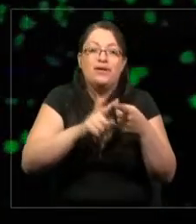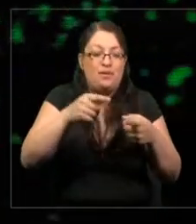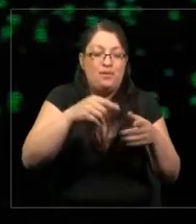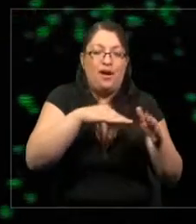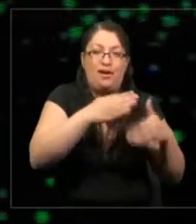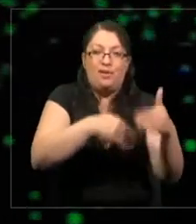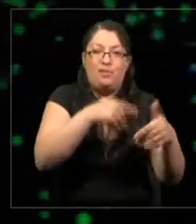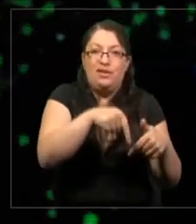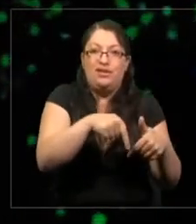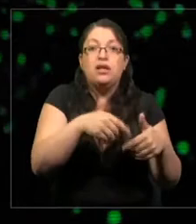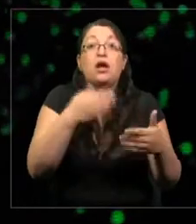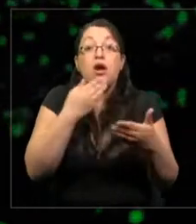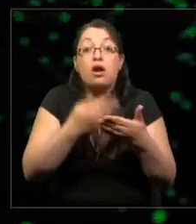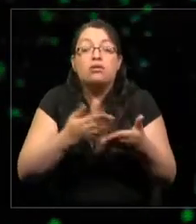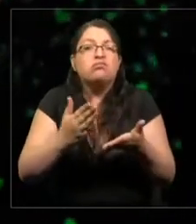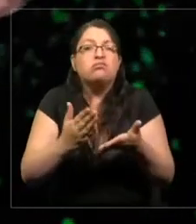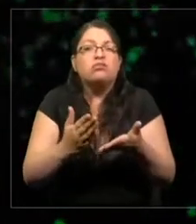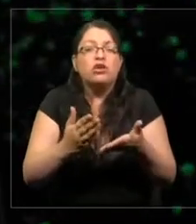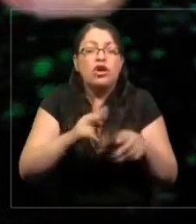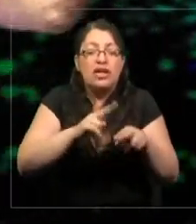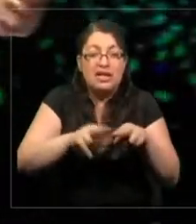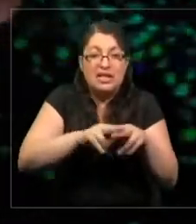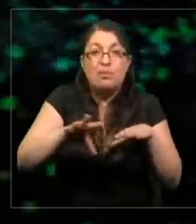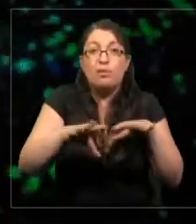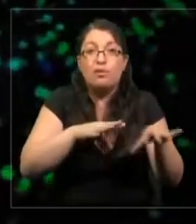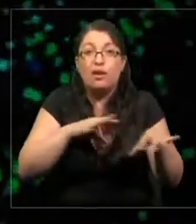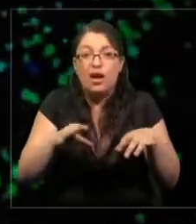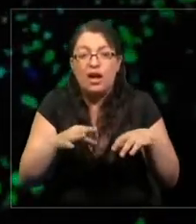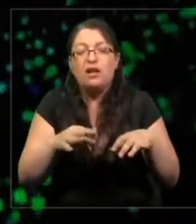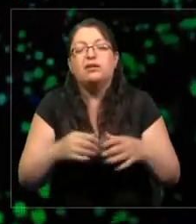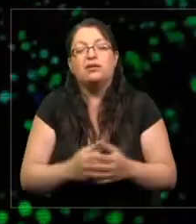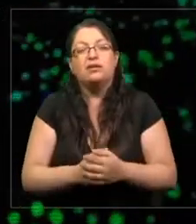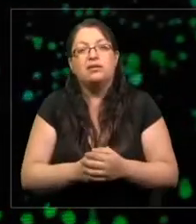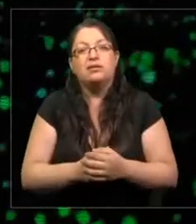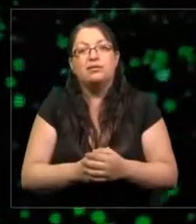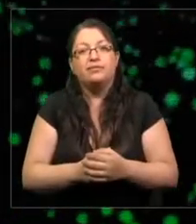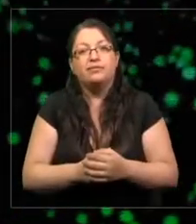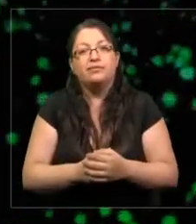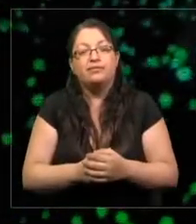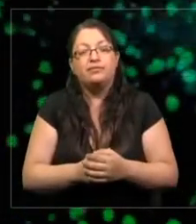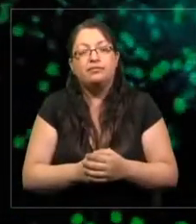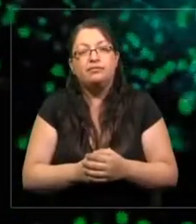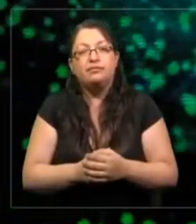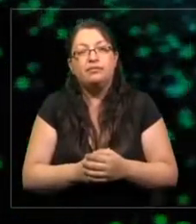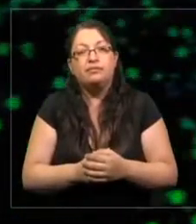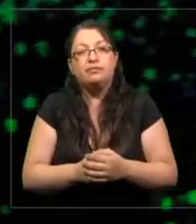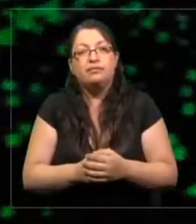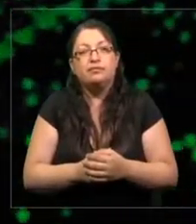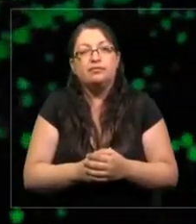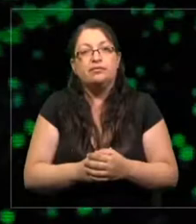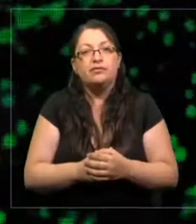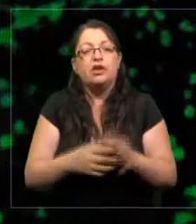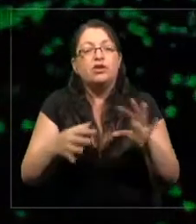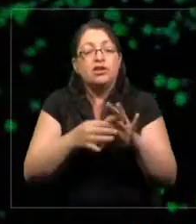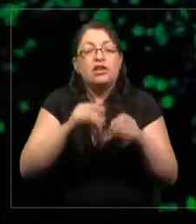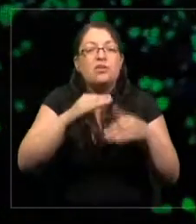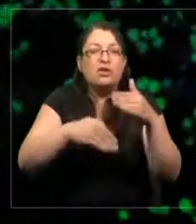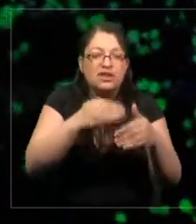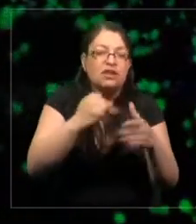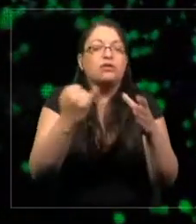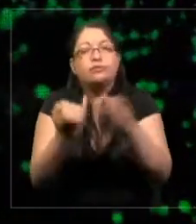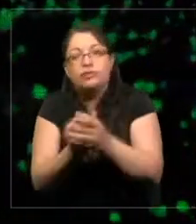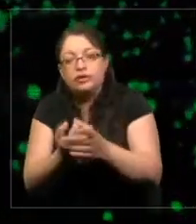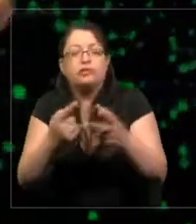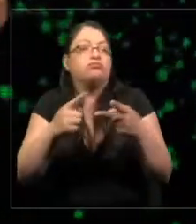obtuvimos cuando las cosas se hacen siguiendo es todo este proceso y estos valores inclusivos a dos